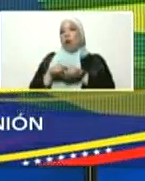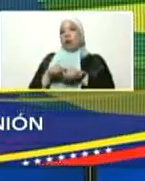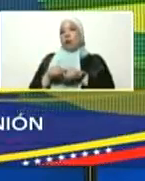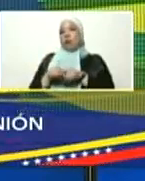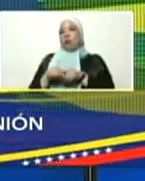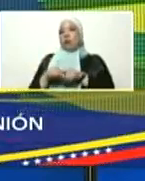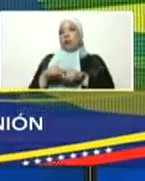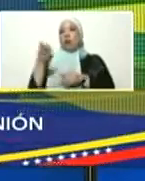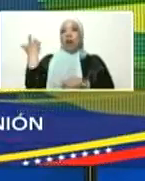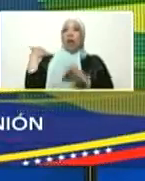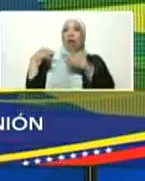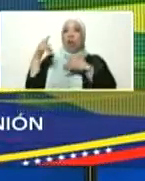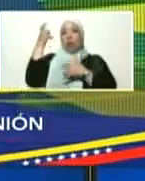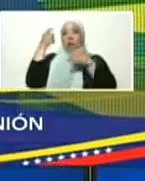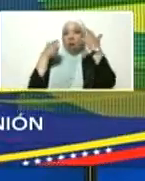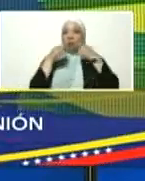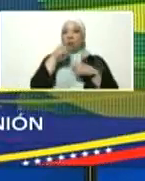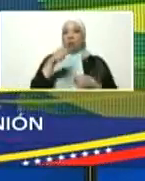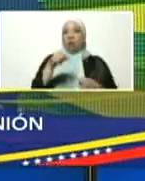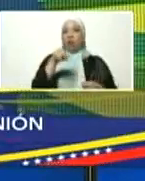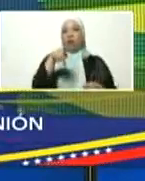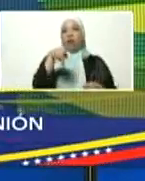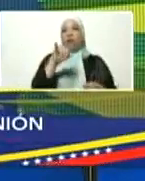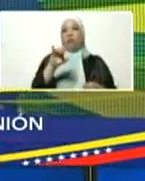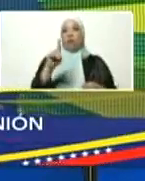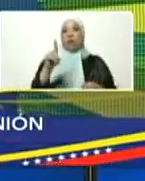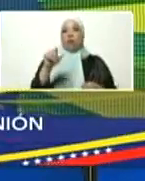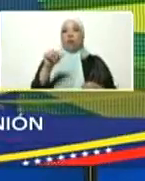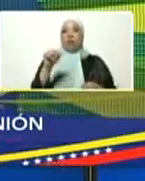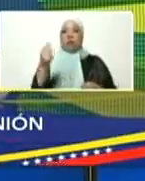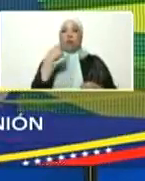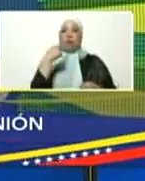lo que decía antes Piñera, que lo diga entonces alguien con voz de izquierda.